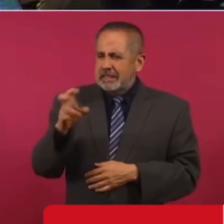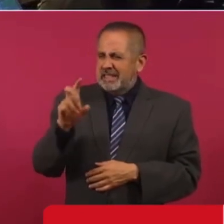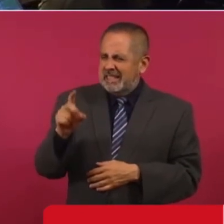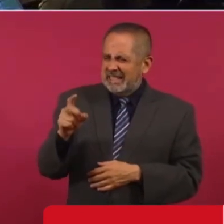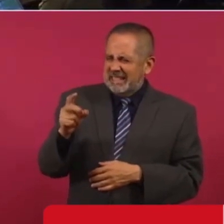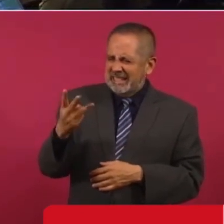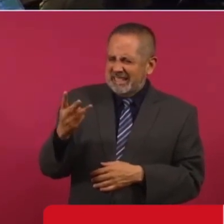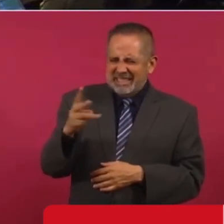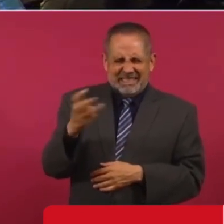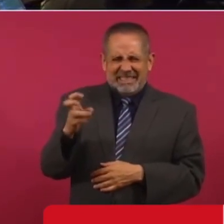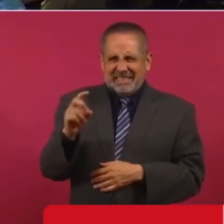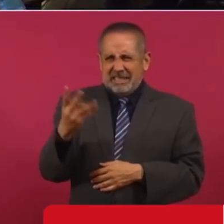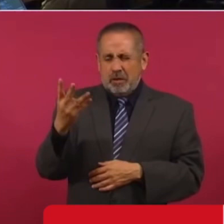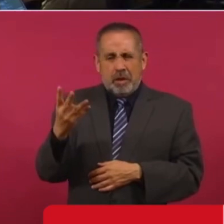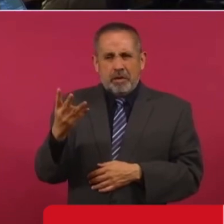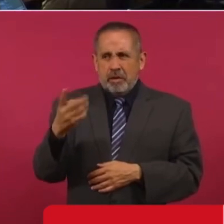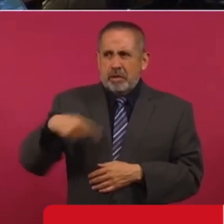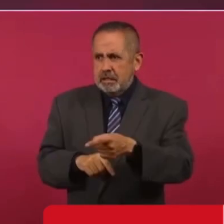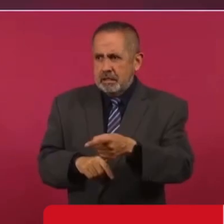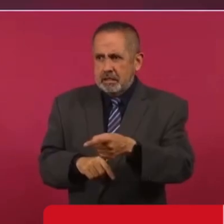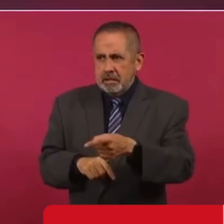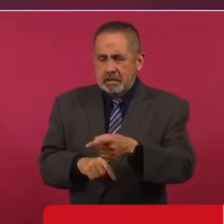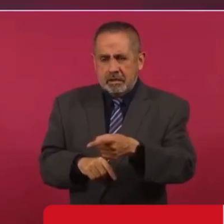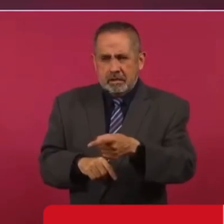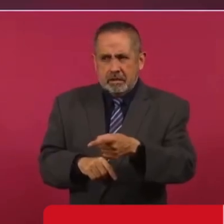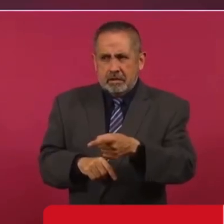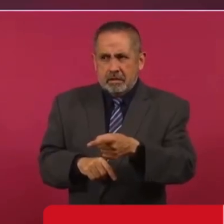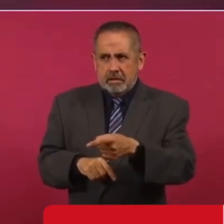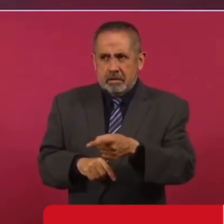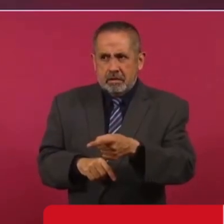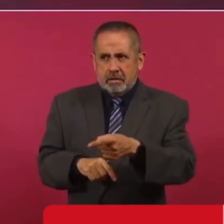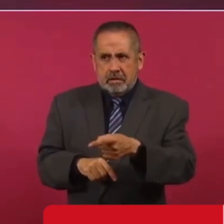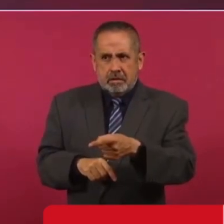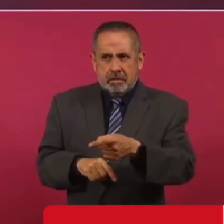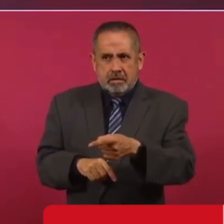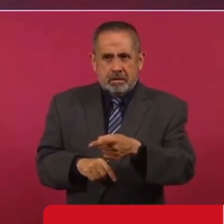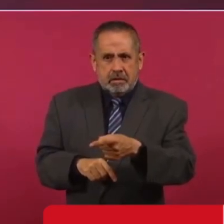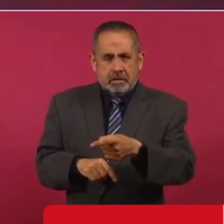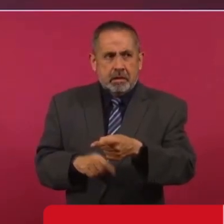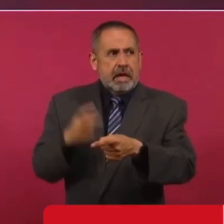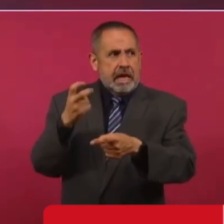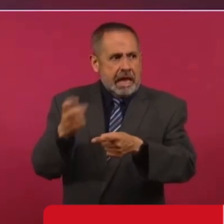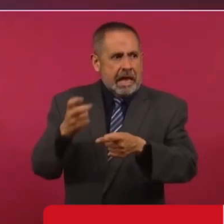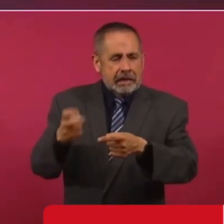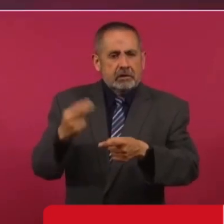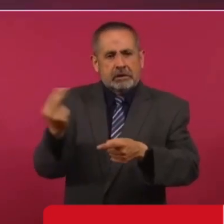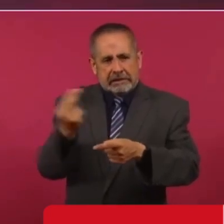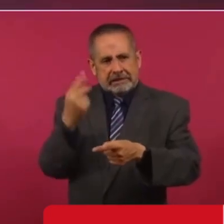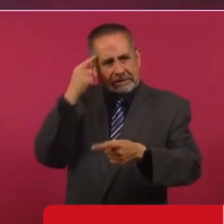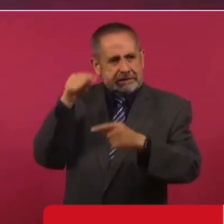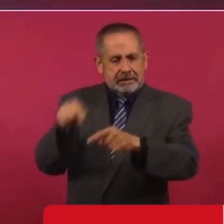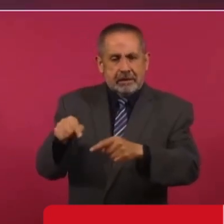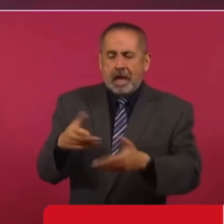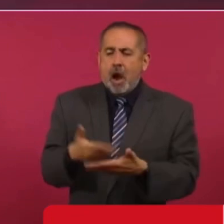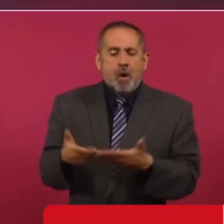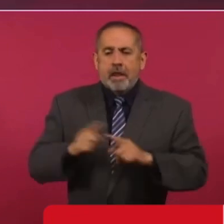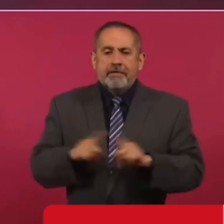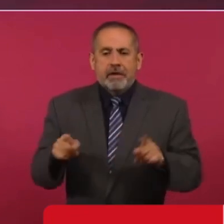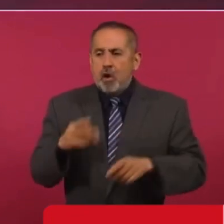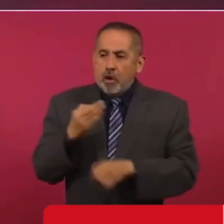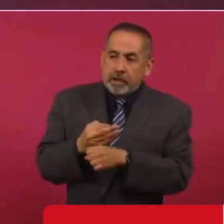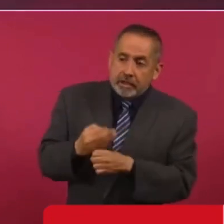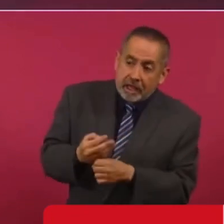333 o 34 de los 500. Entonces, eso es lo que se requiere. Ahora no se